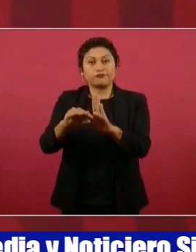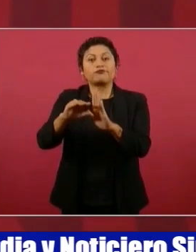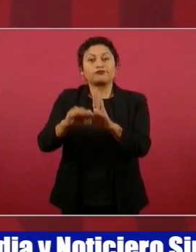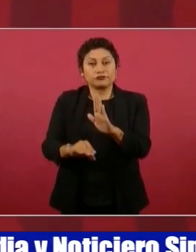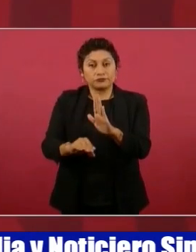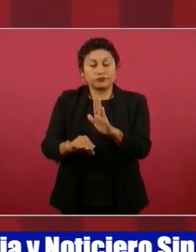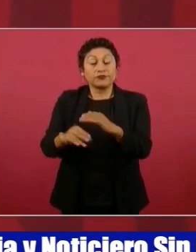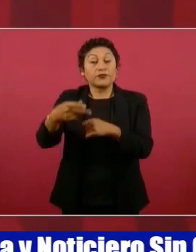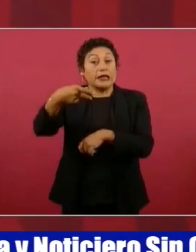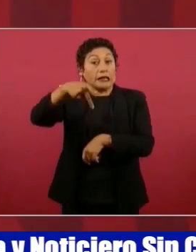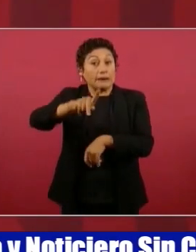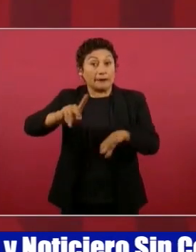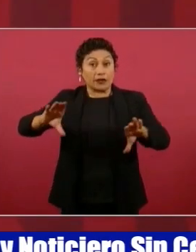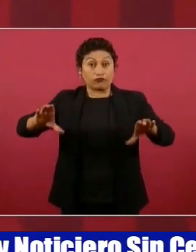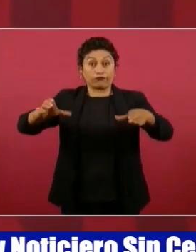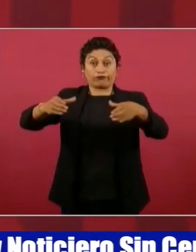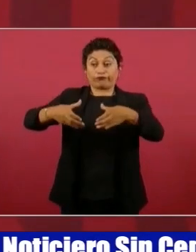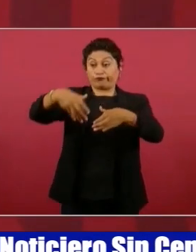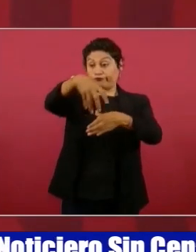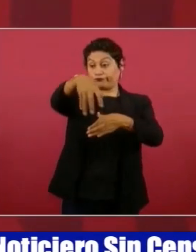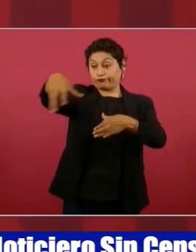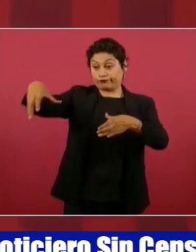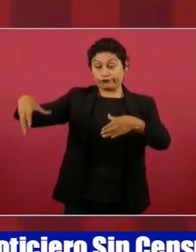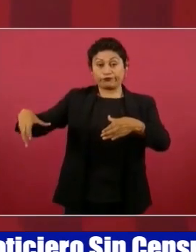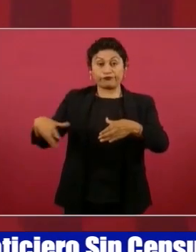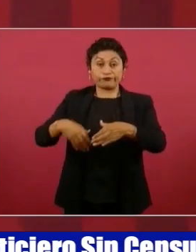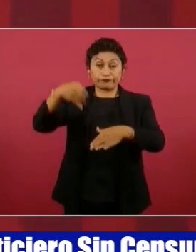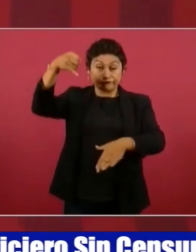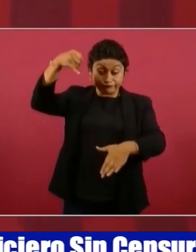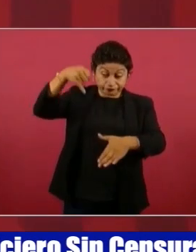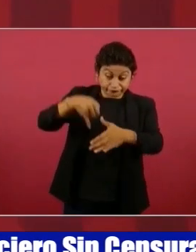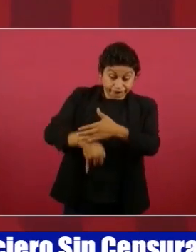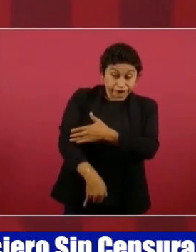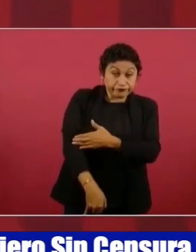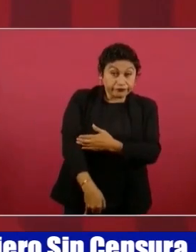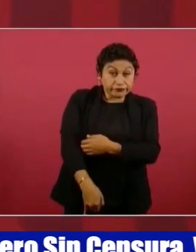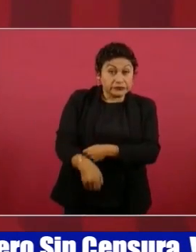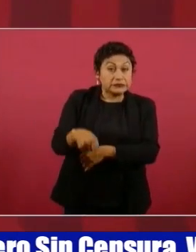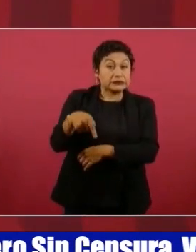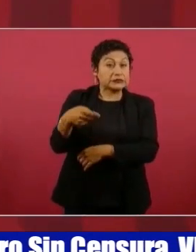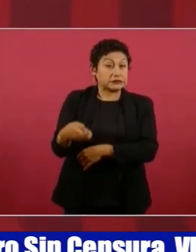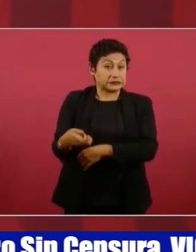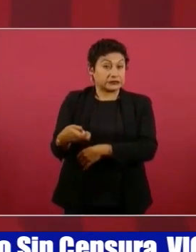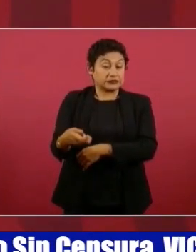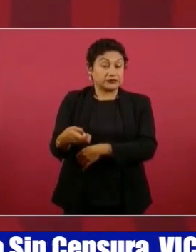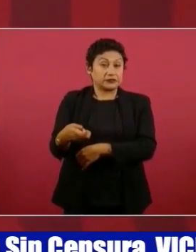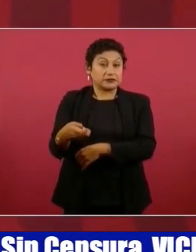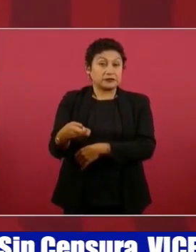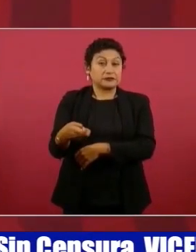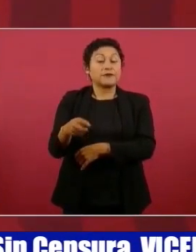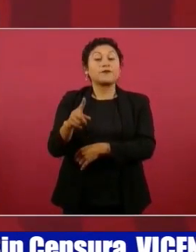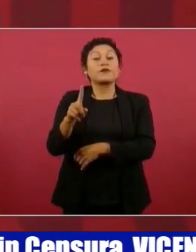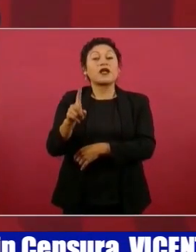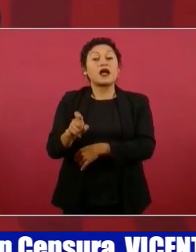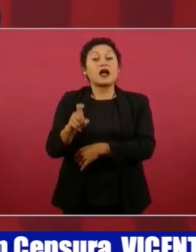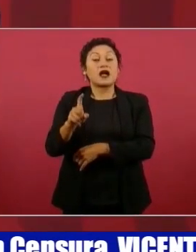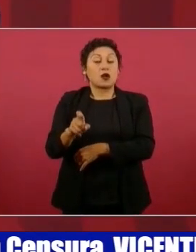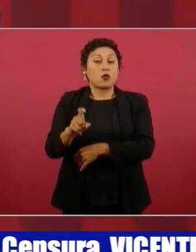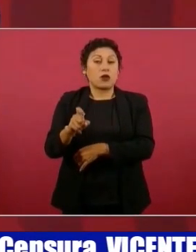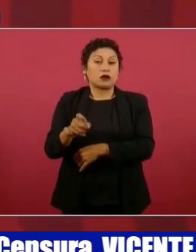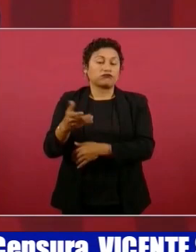tenían una profundidad de agua de 30